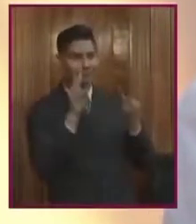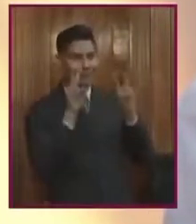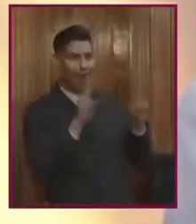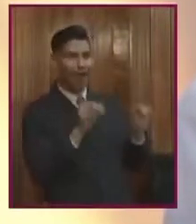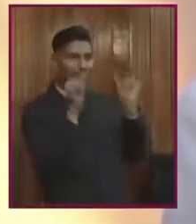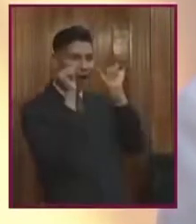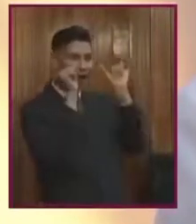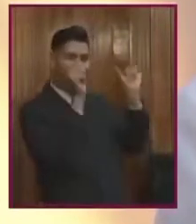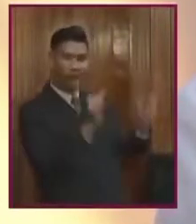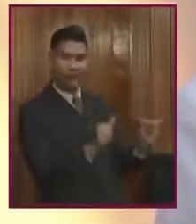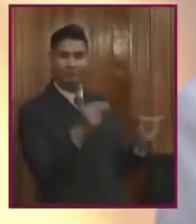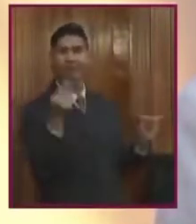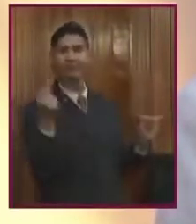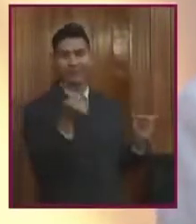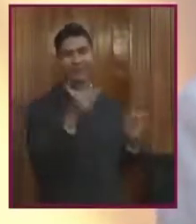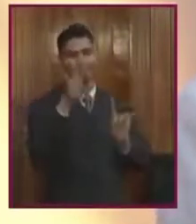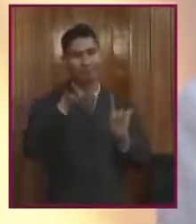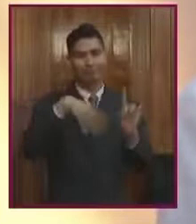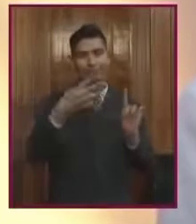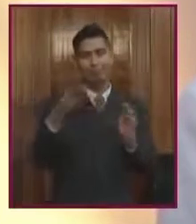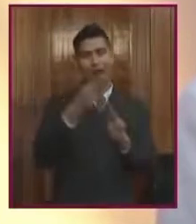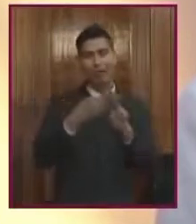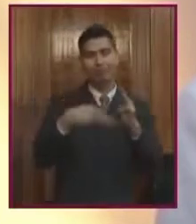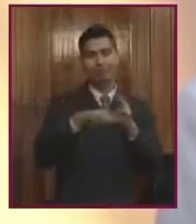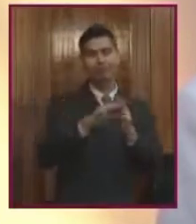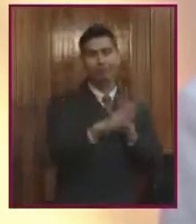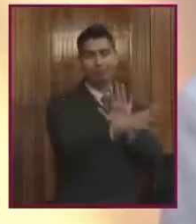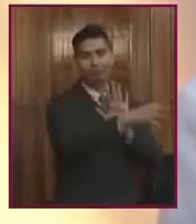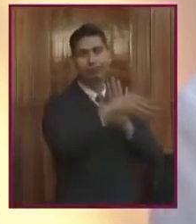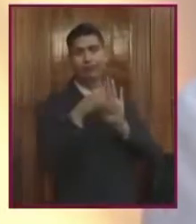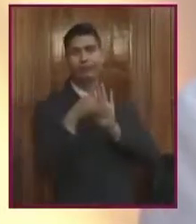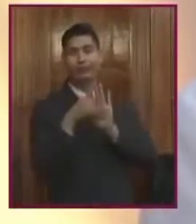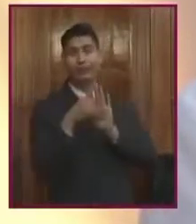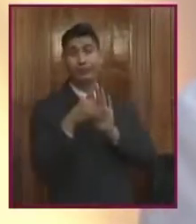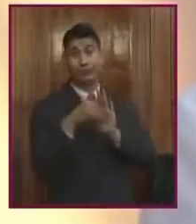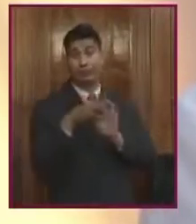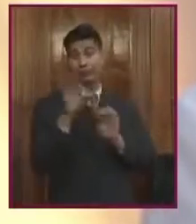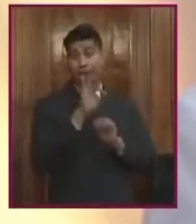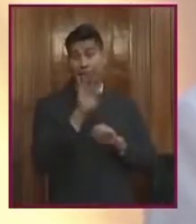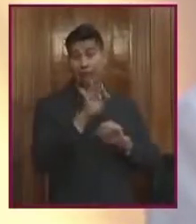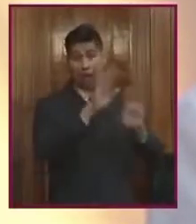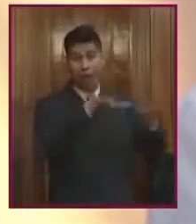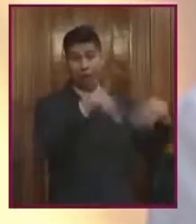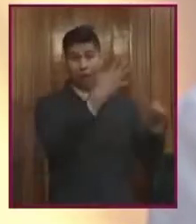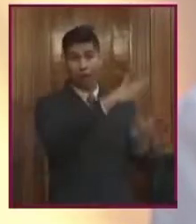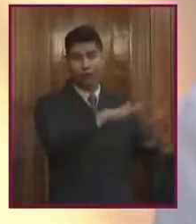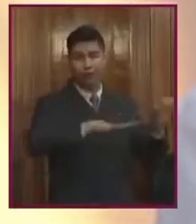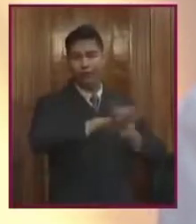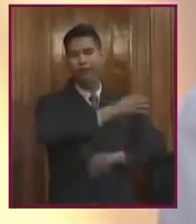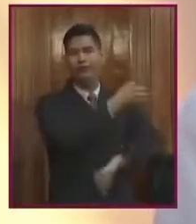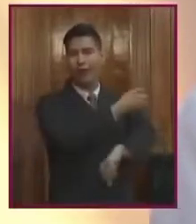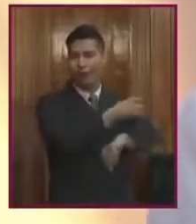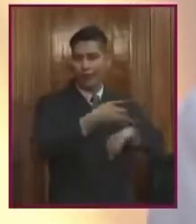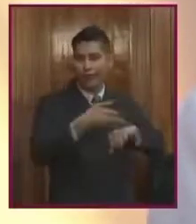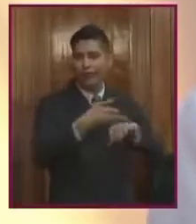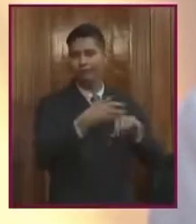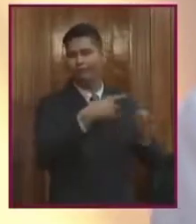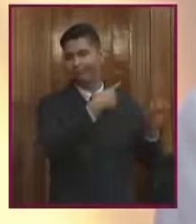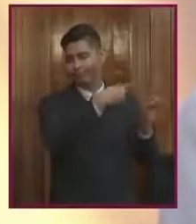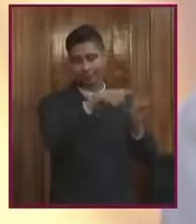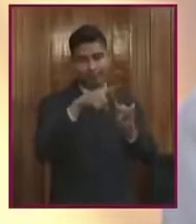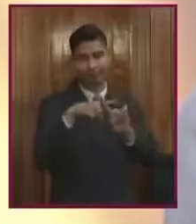la comunidad, de la familia o de los eventos que puedan ser significativos como ejes